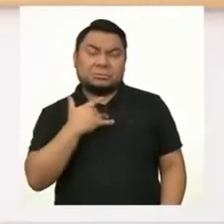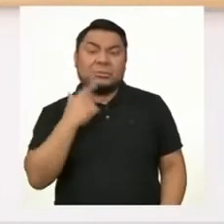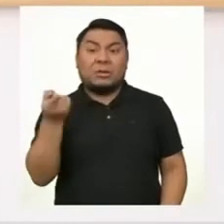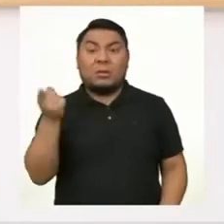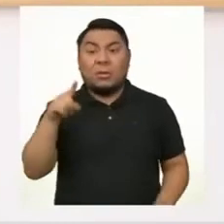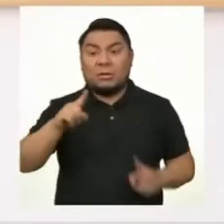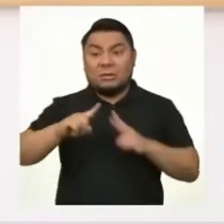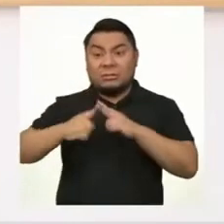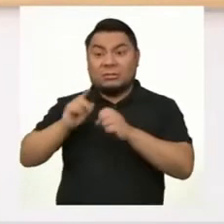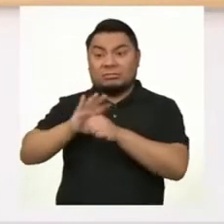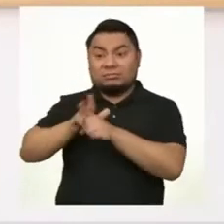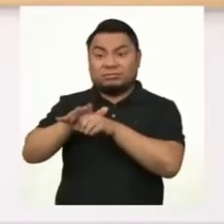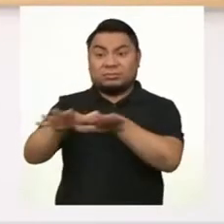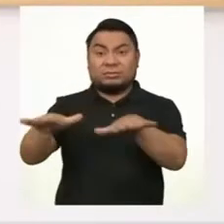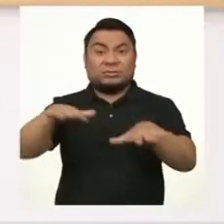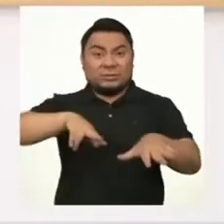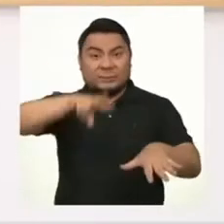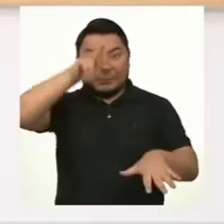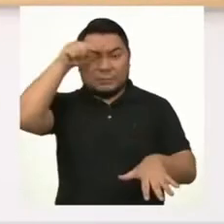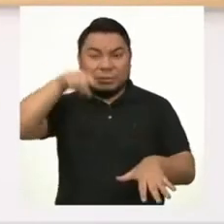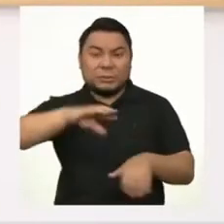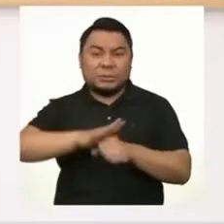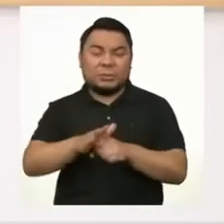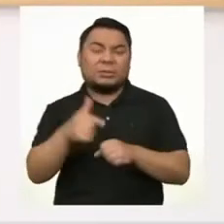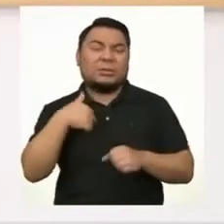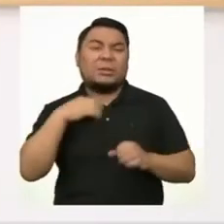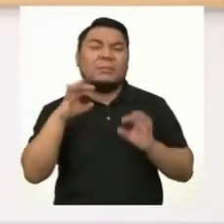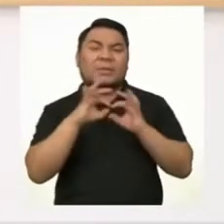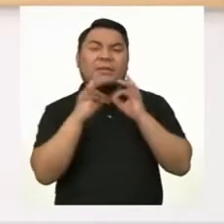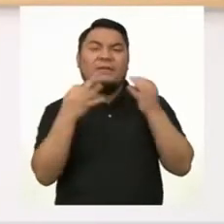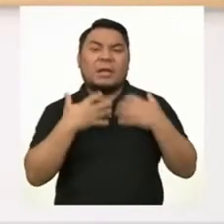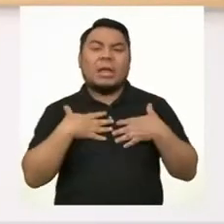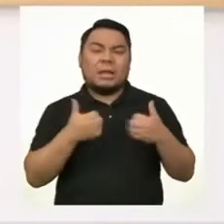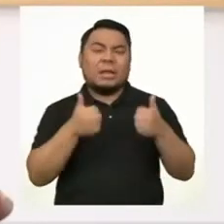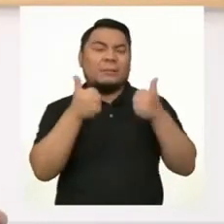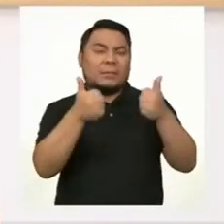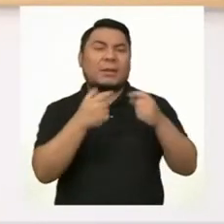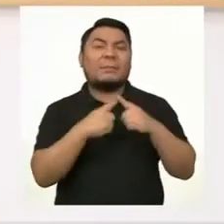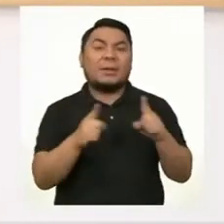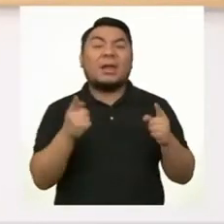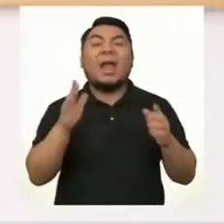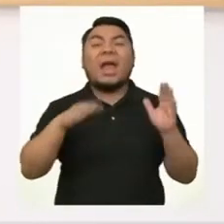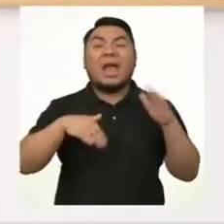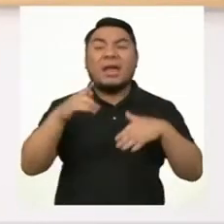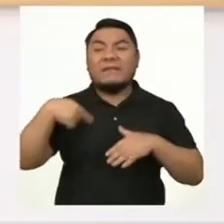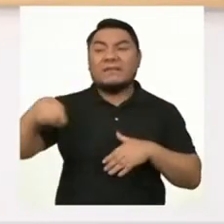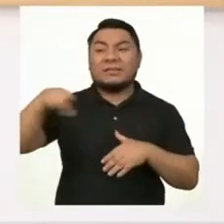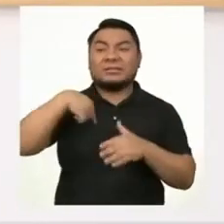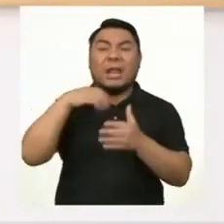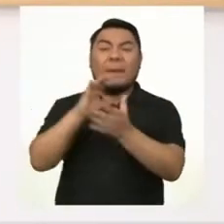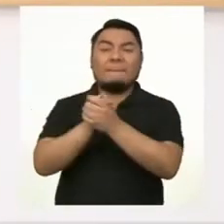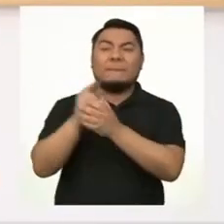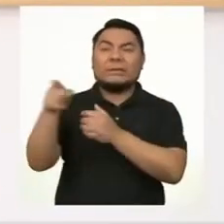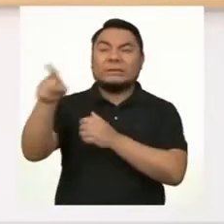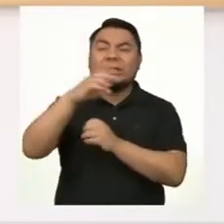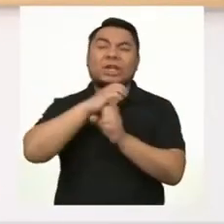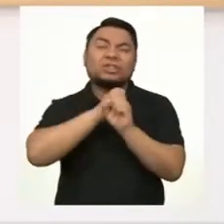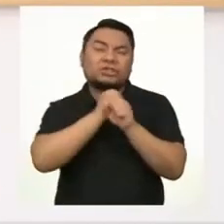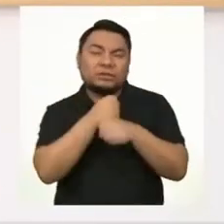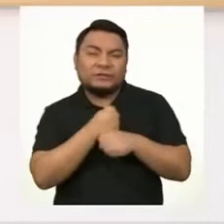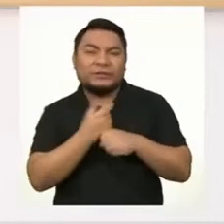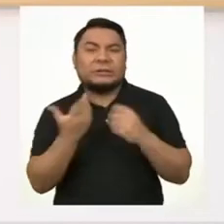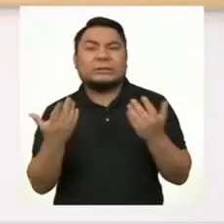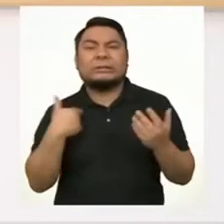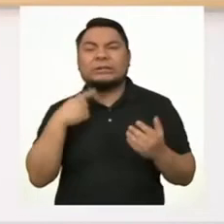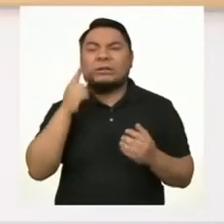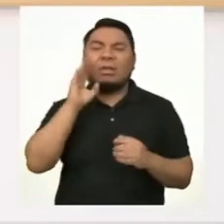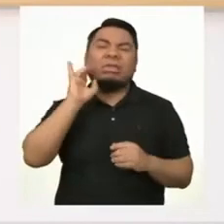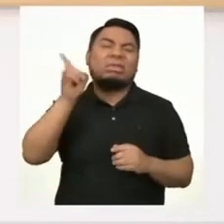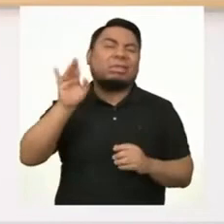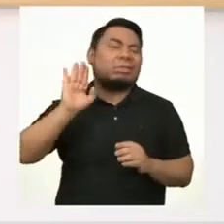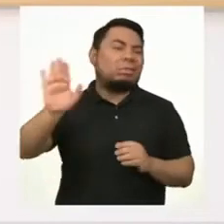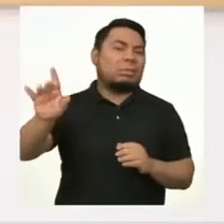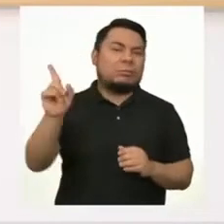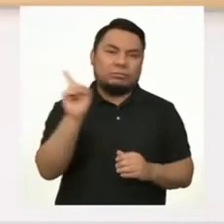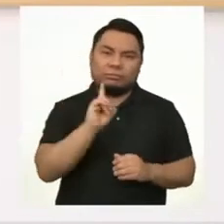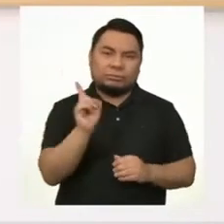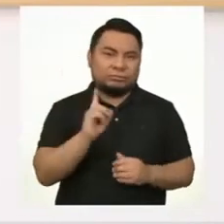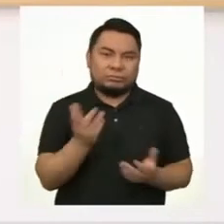el coronavirus al país. Mi familia está bien de salud, pero muchos conocidos han sufrido y no podemos ser indiferentes a